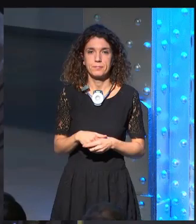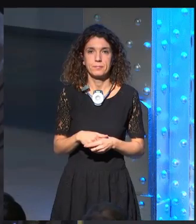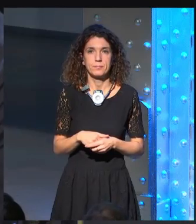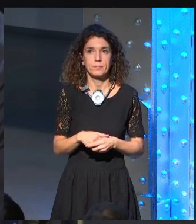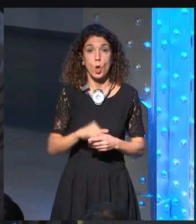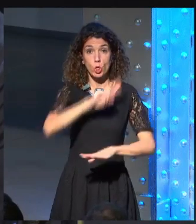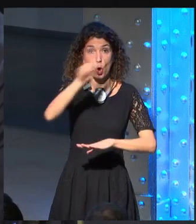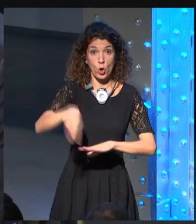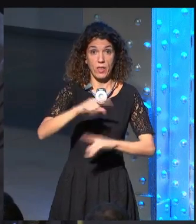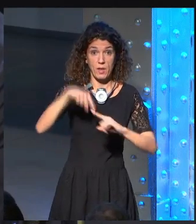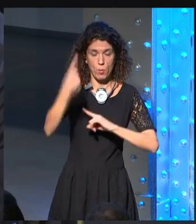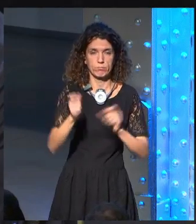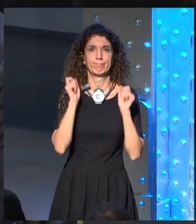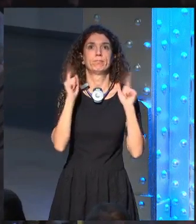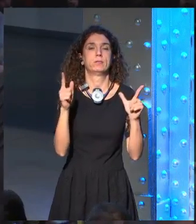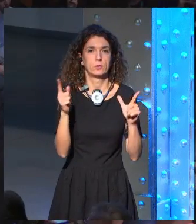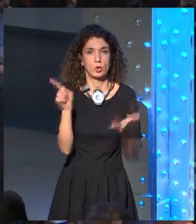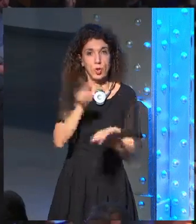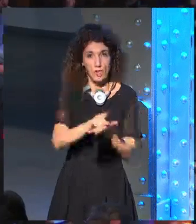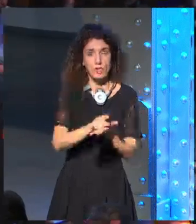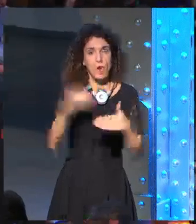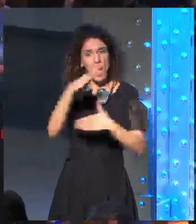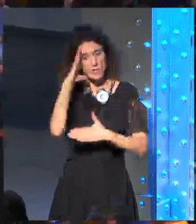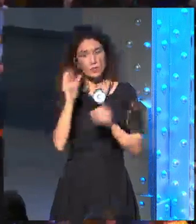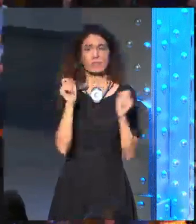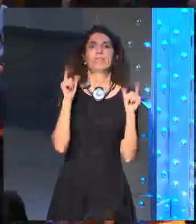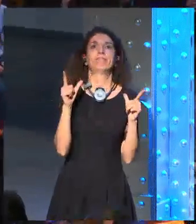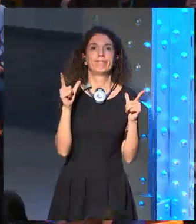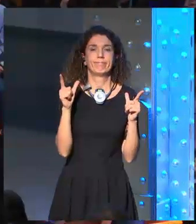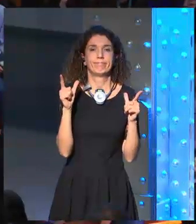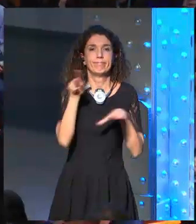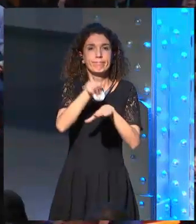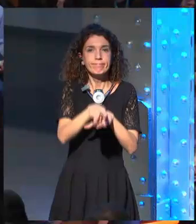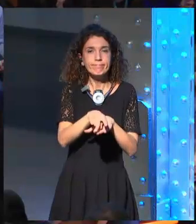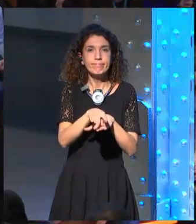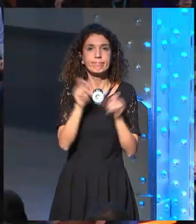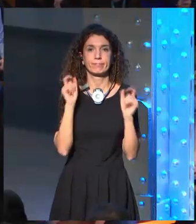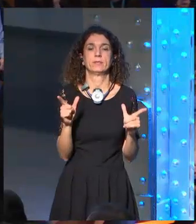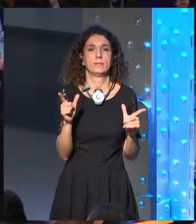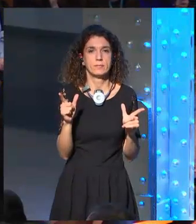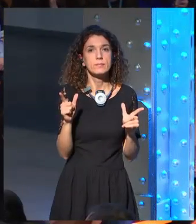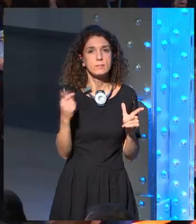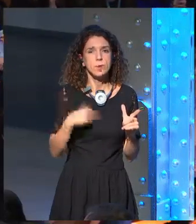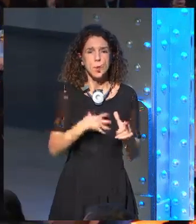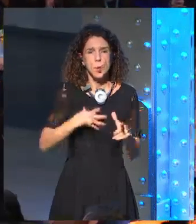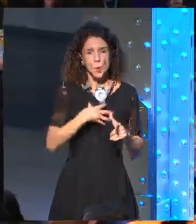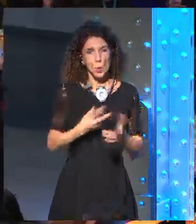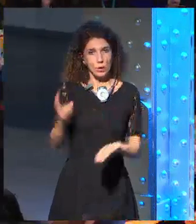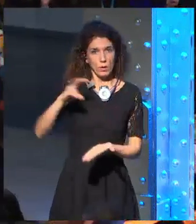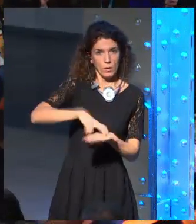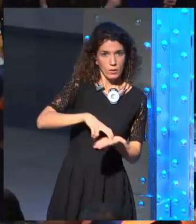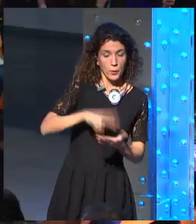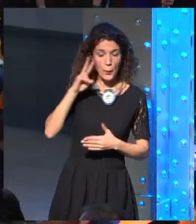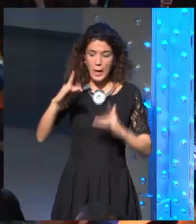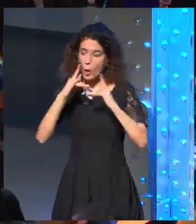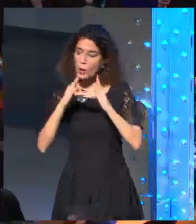Unas horas más tarde, me despierto en mi habitación y pone: me cuesta levantarte, localizo el borde